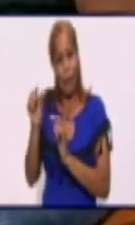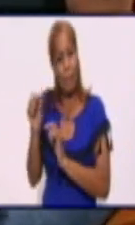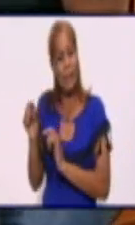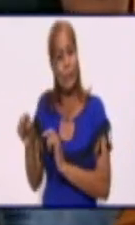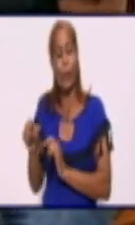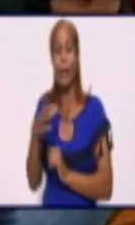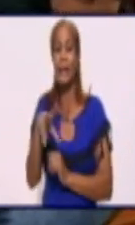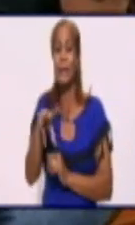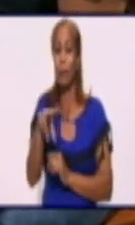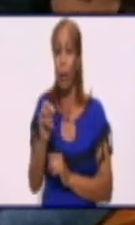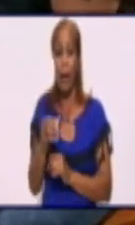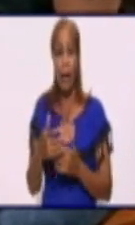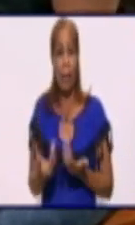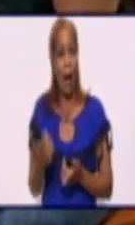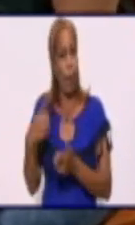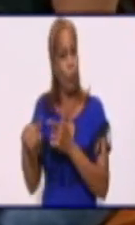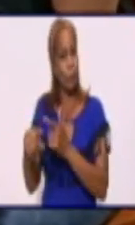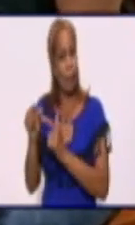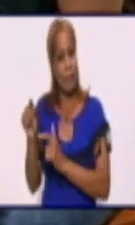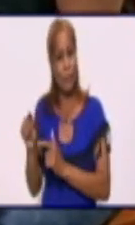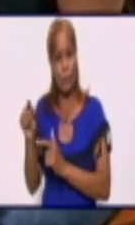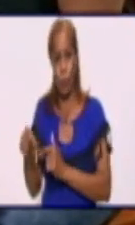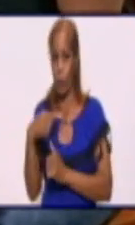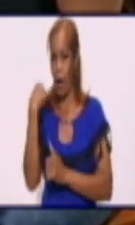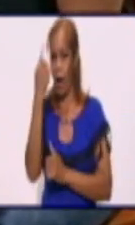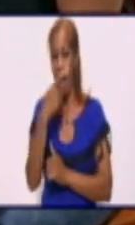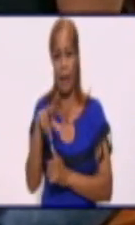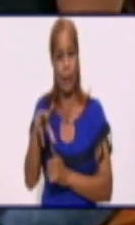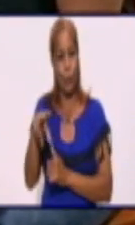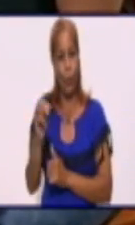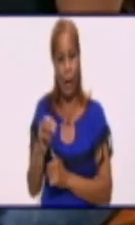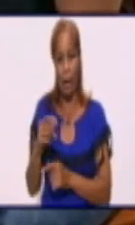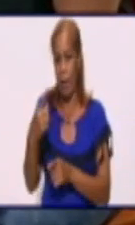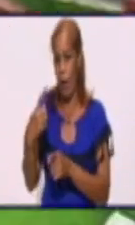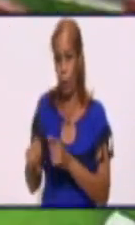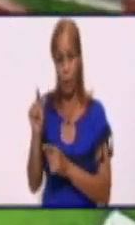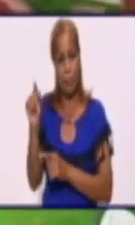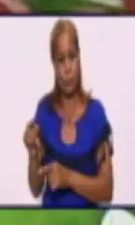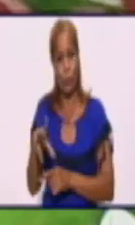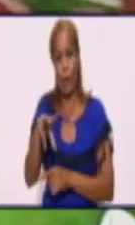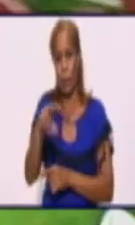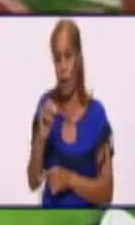¡Aires rejuvenecidos! Claro, así que... una cara, un pelo...